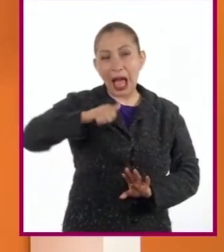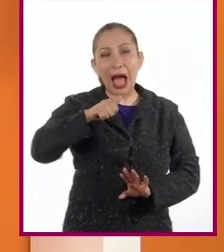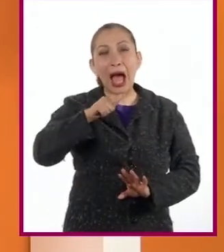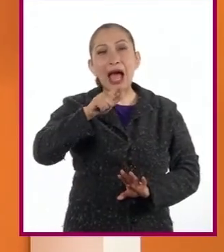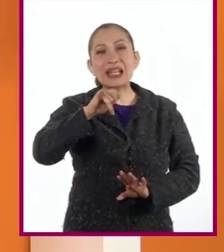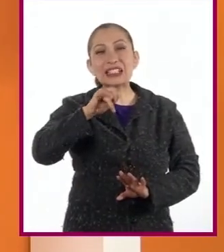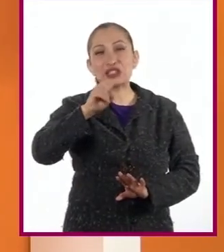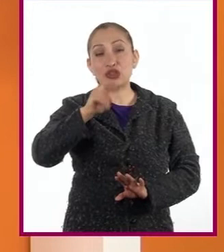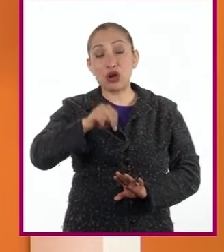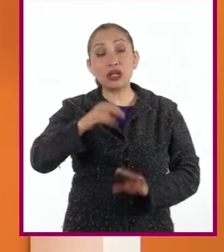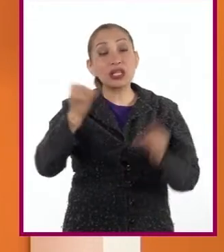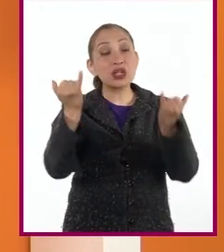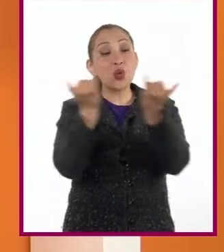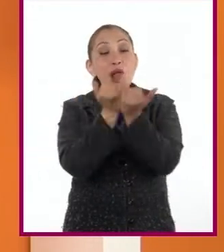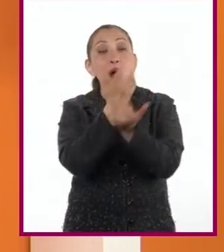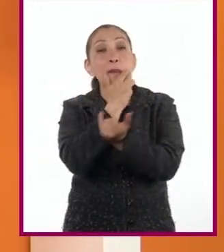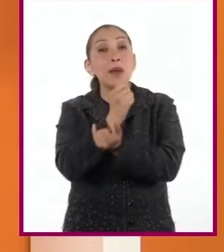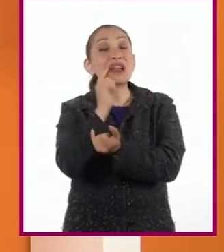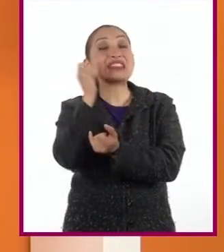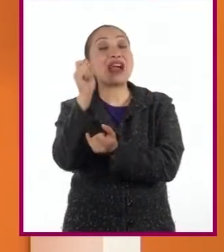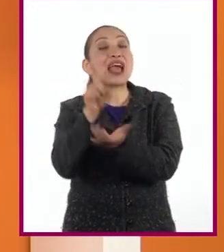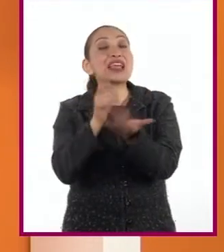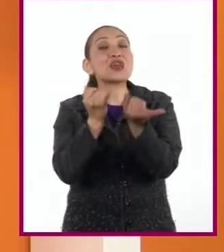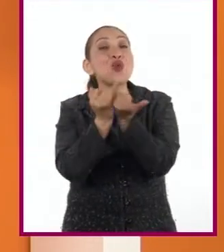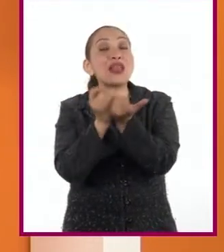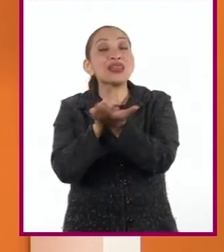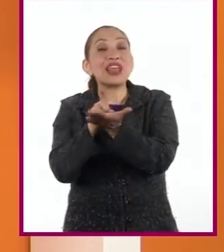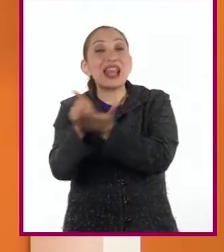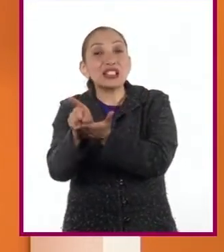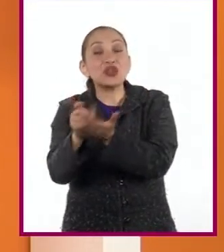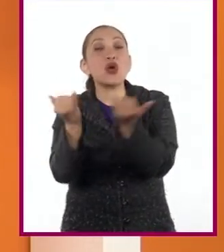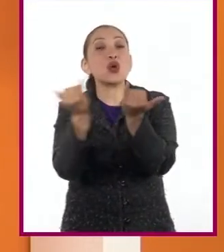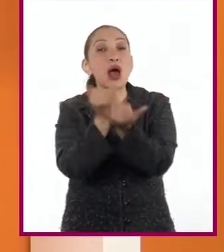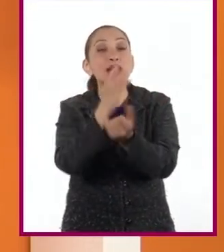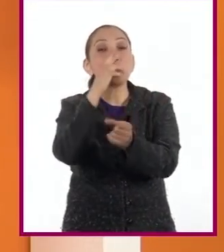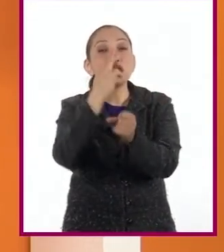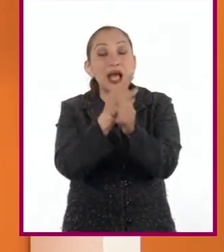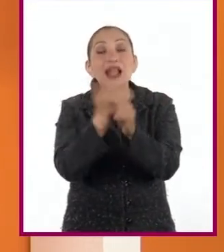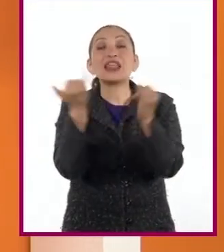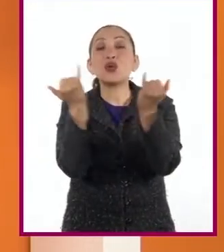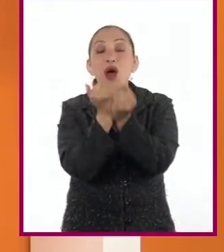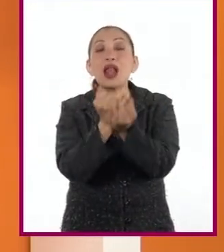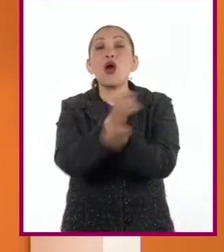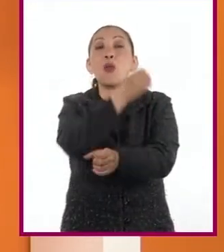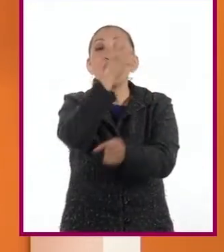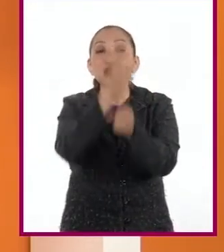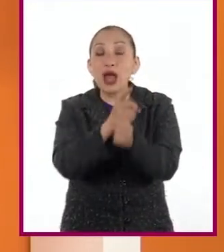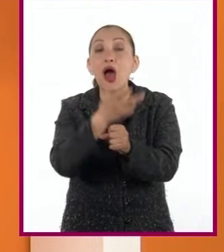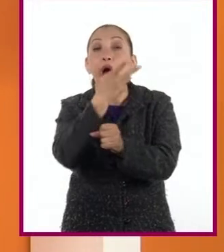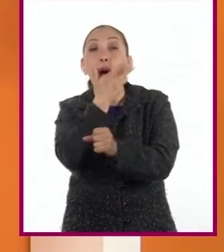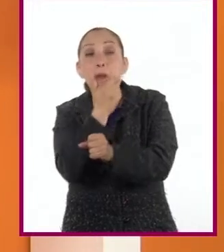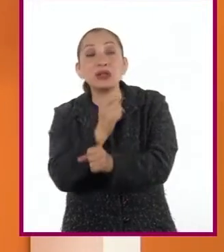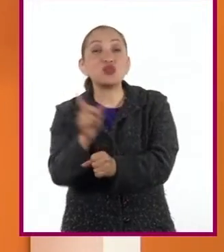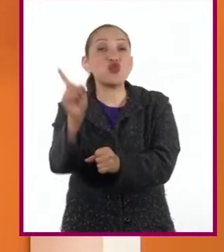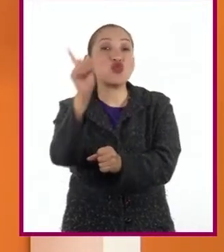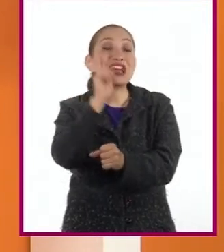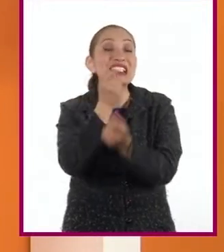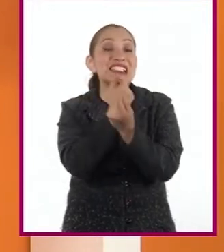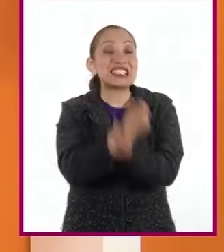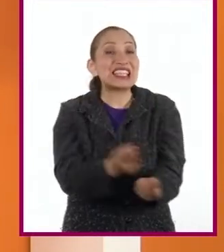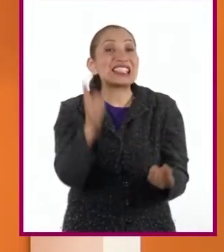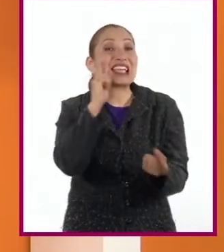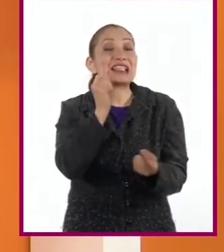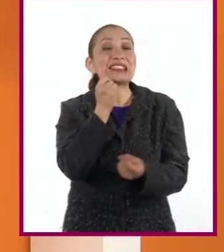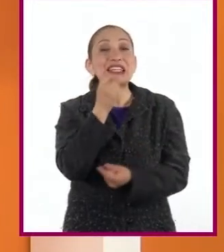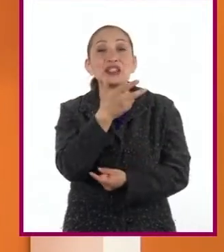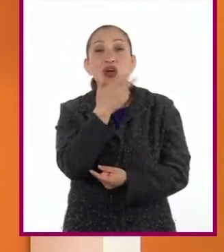de género se refiere a la igualdad de derechos, responsabilidades y oportunidades de las mujeres, hombres, niñas,